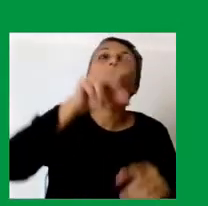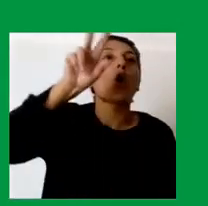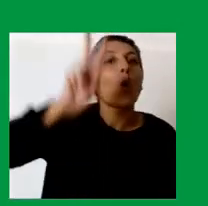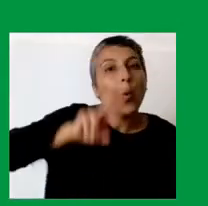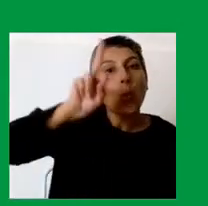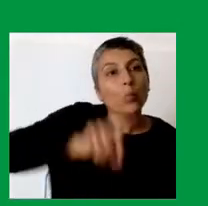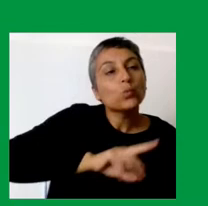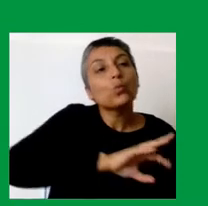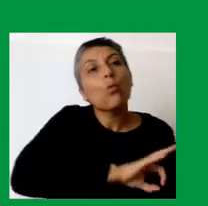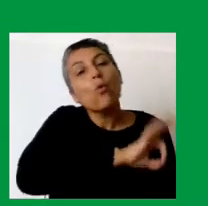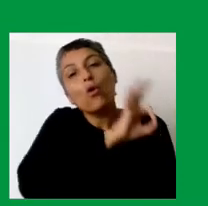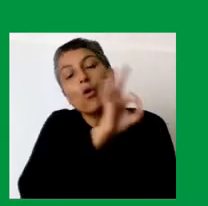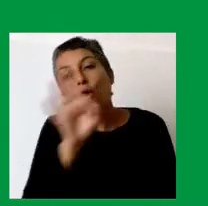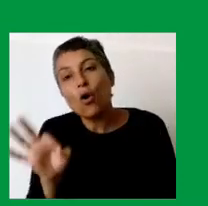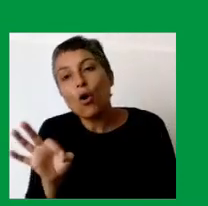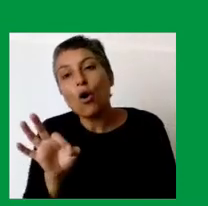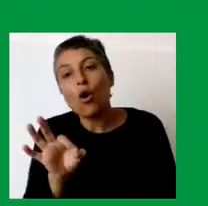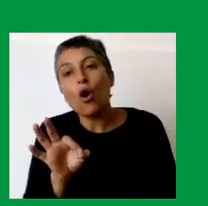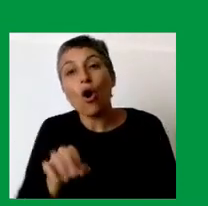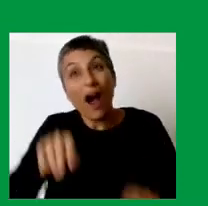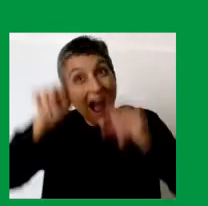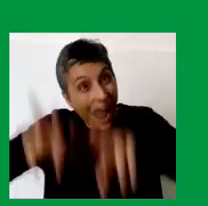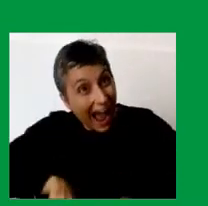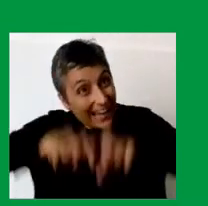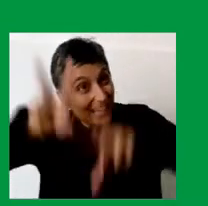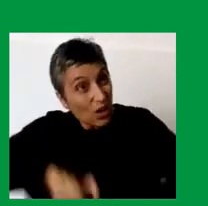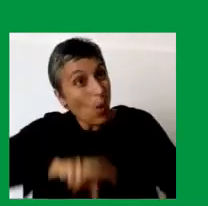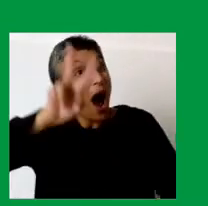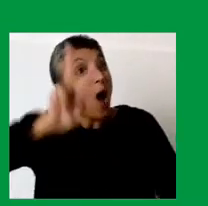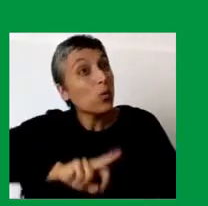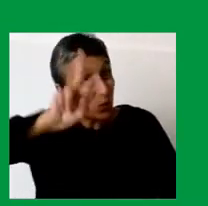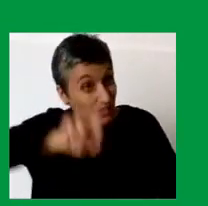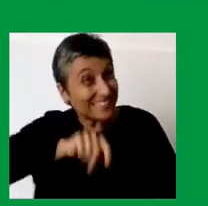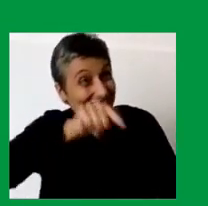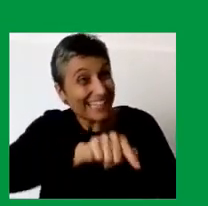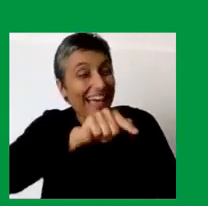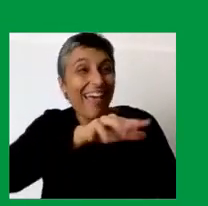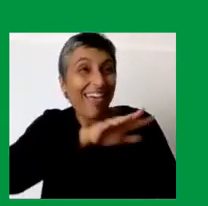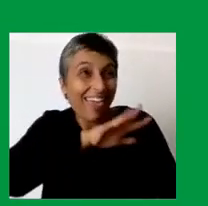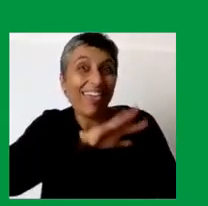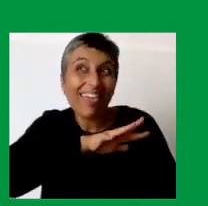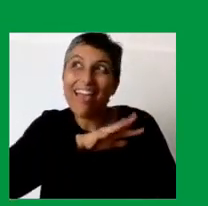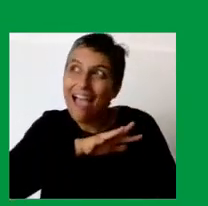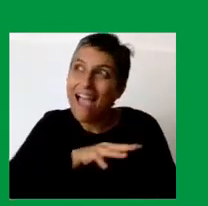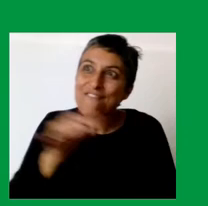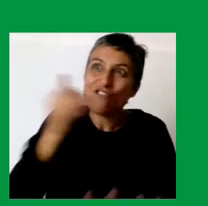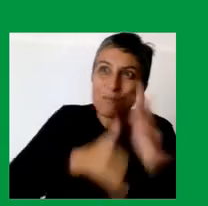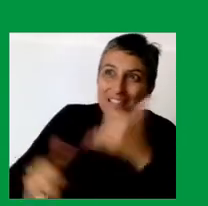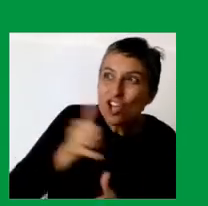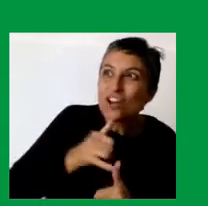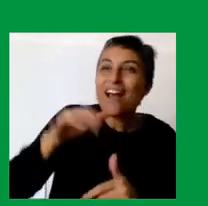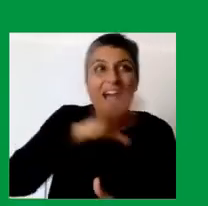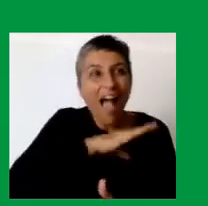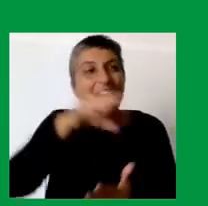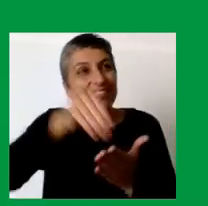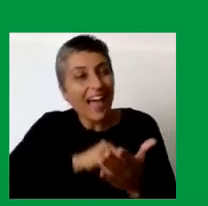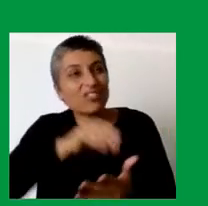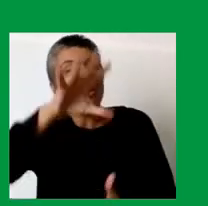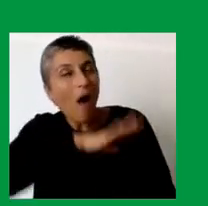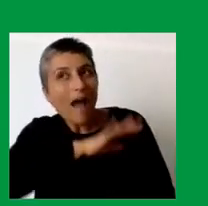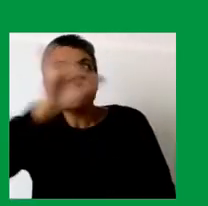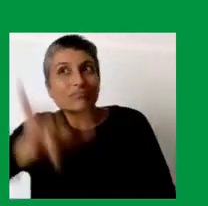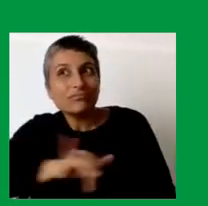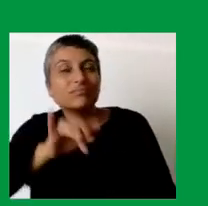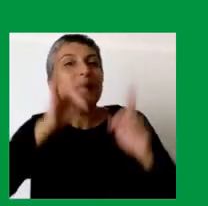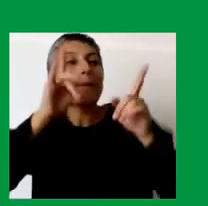en las escuelas agrotécnicas, agrícolas, son hermosos, ¿no? Y ahí hay datos, hay narrativa, hay uso de